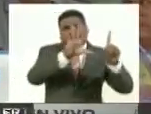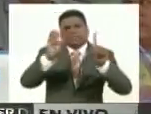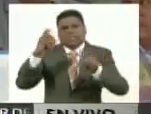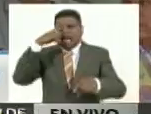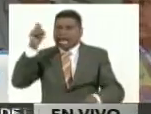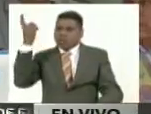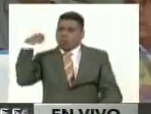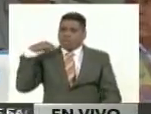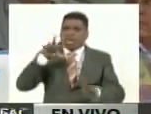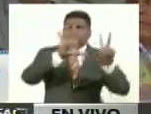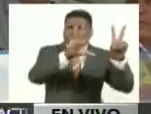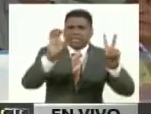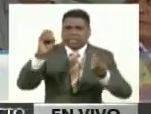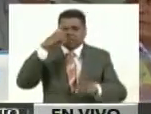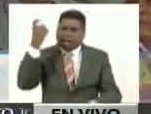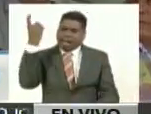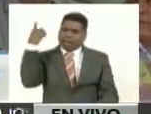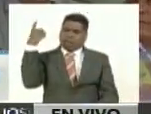¿Cómo nos los vendieron?